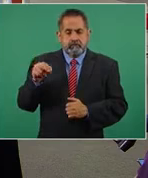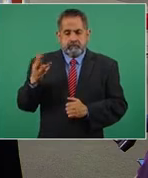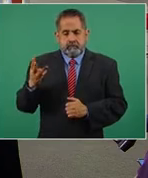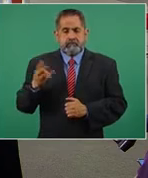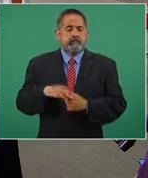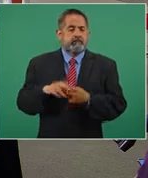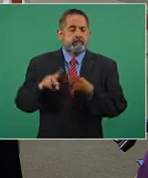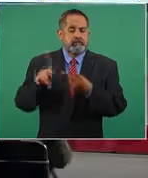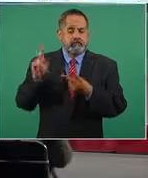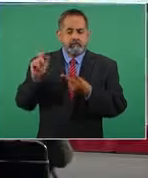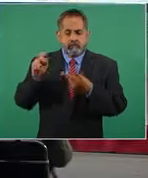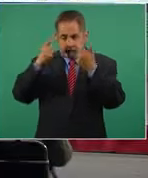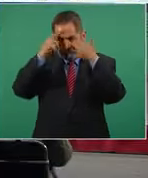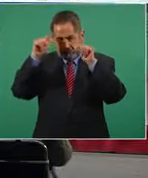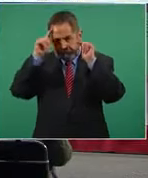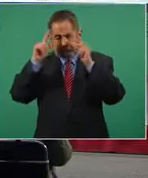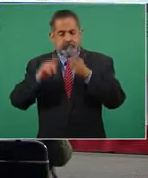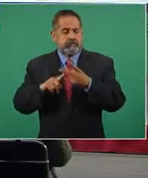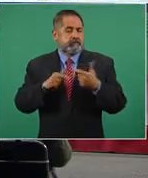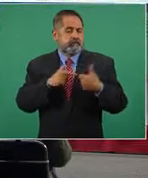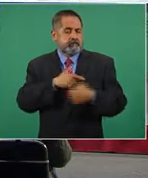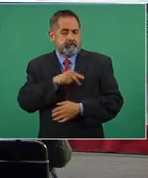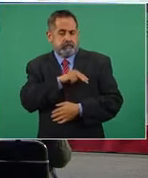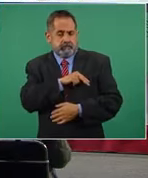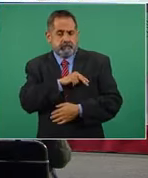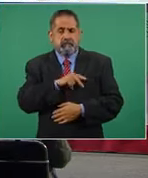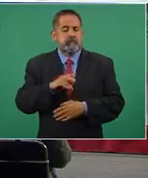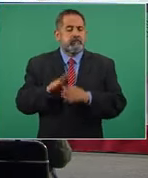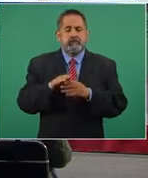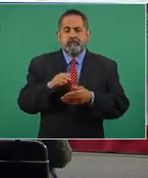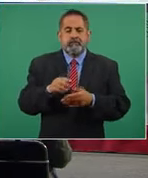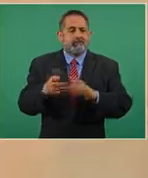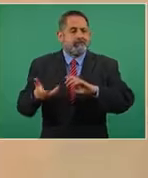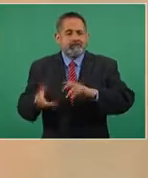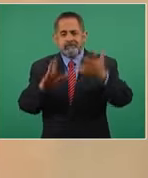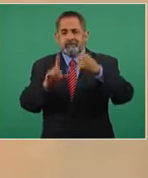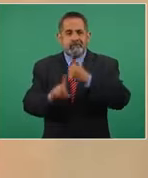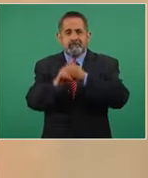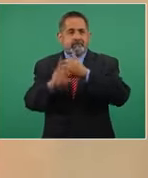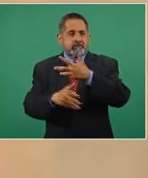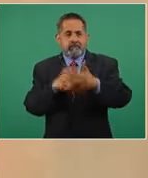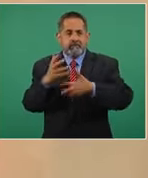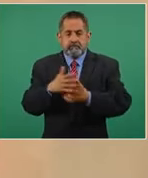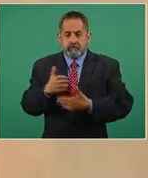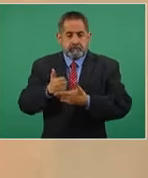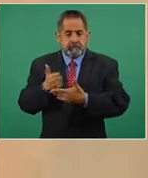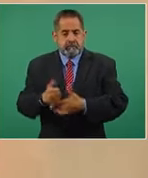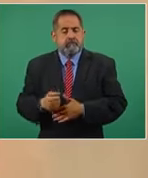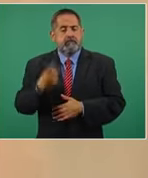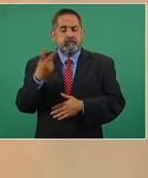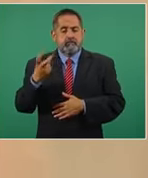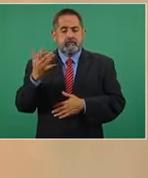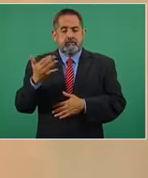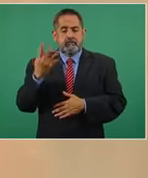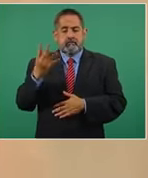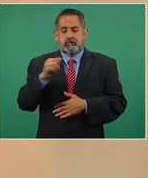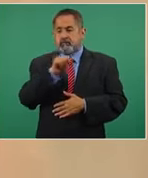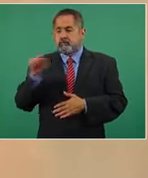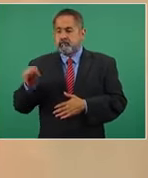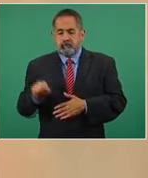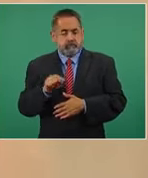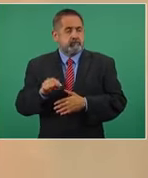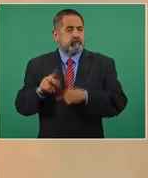Guardia Nacional, en lo que respecta a atención de desastres, se participaron en 254 eventos en